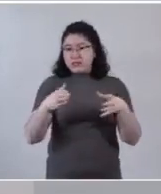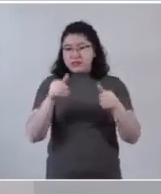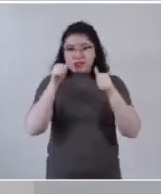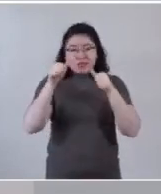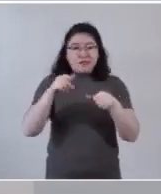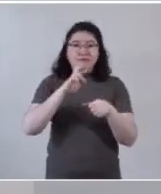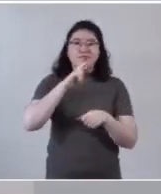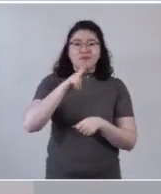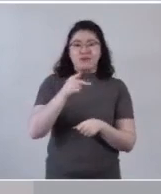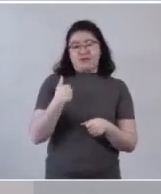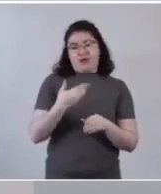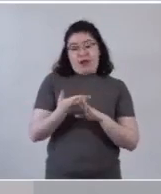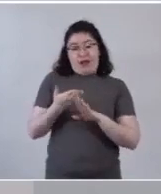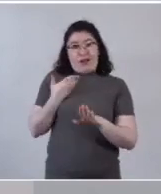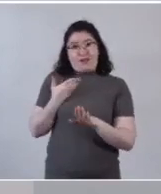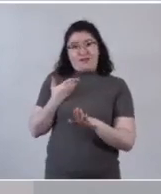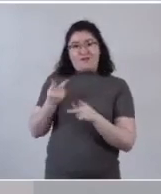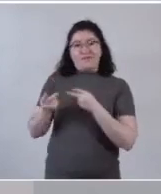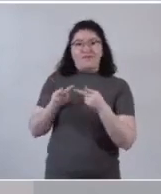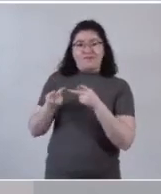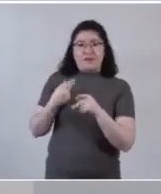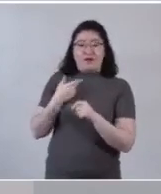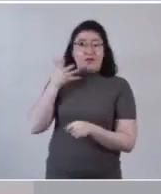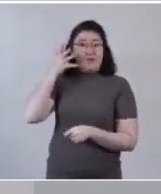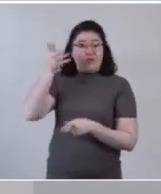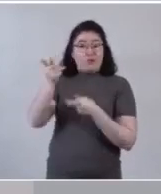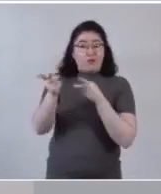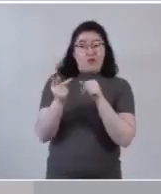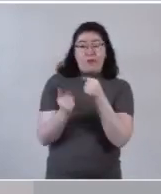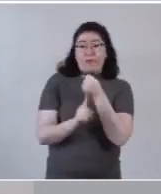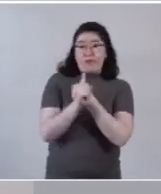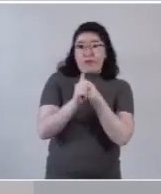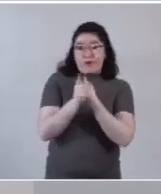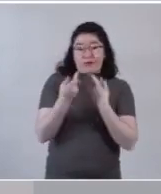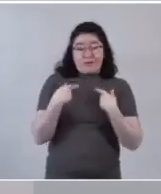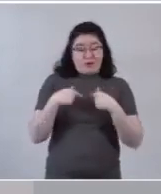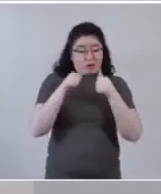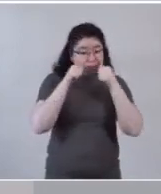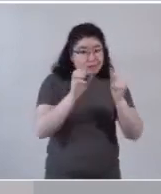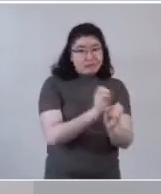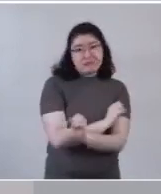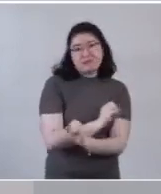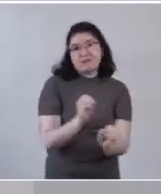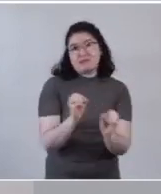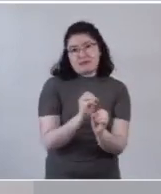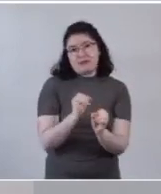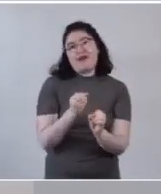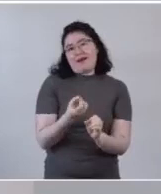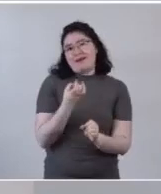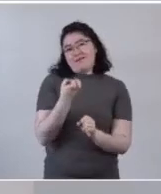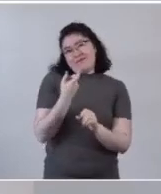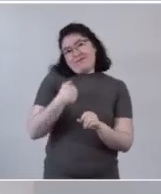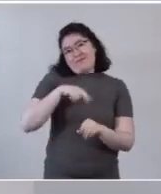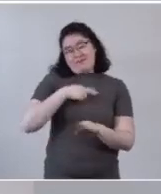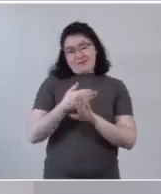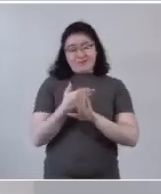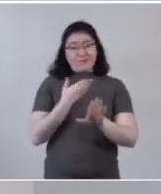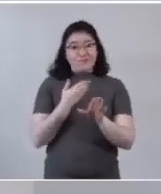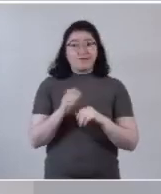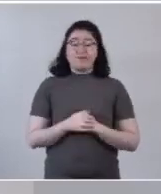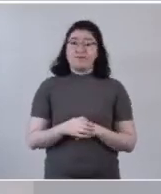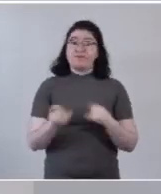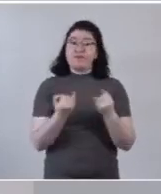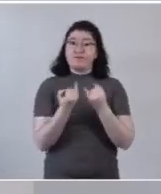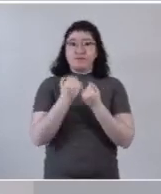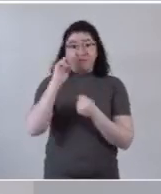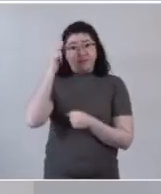suficiente tiempo para que no tengamos problema de que alguna persona se quede sin atención hospitalaria. Y recordar también que está